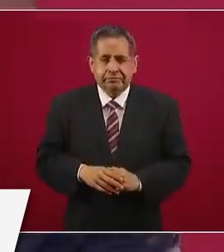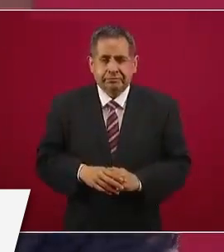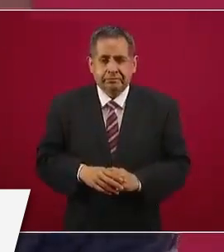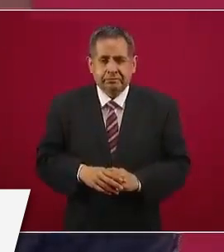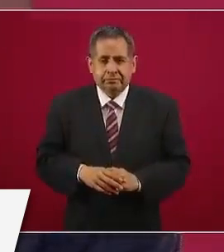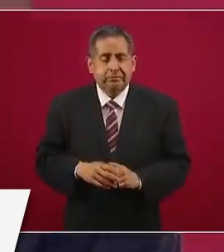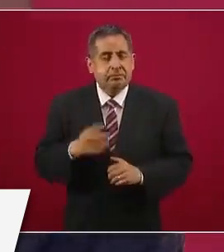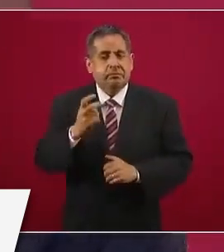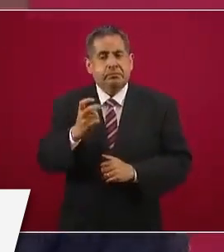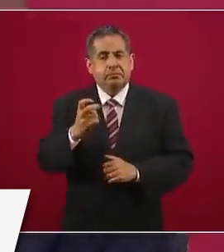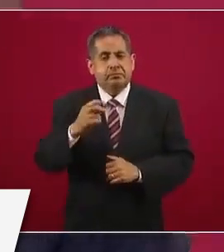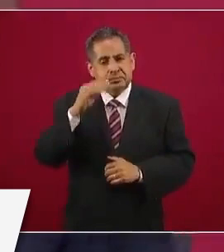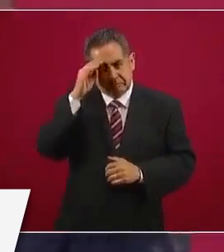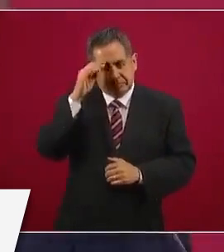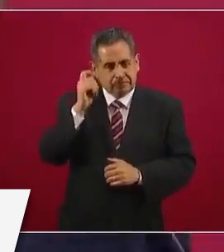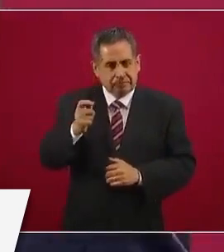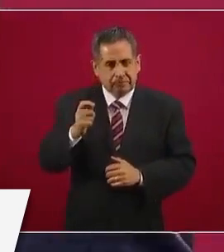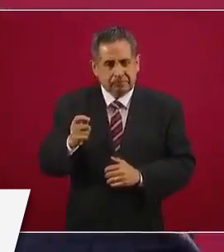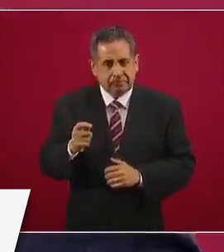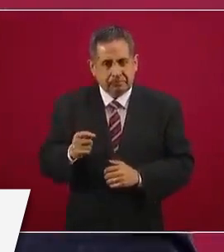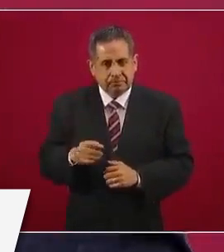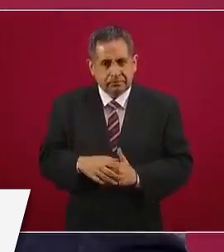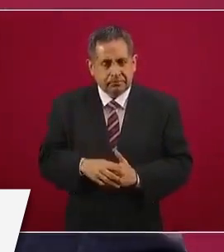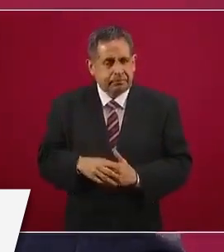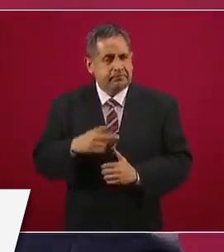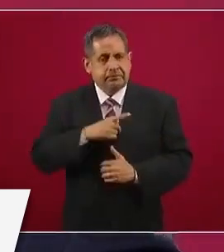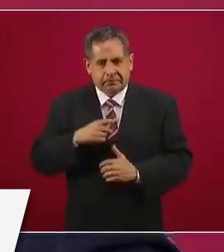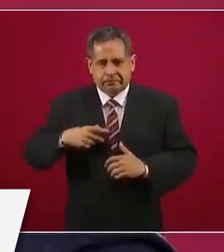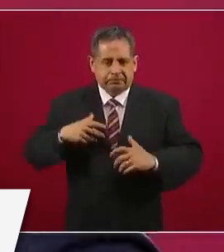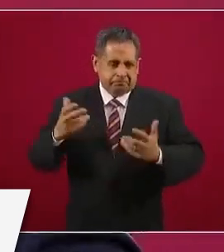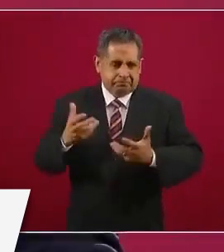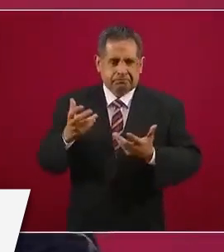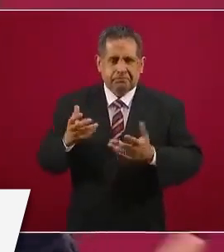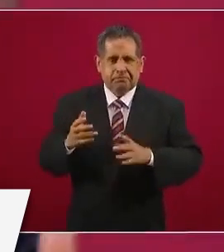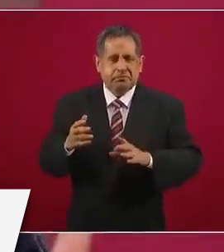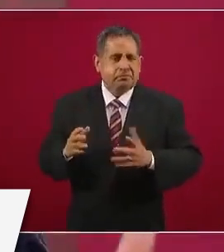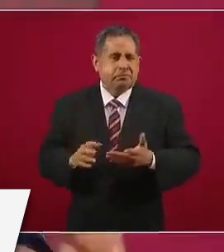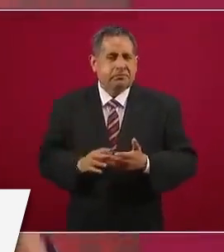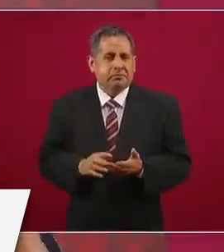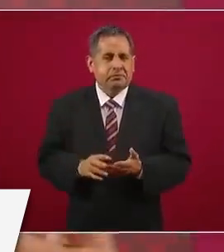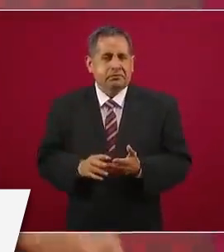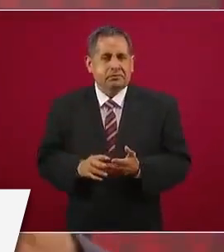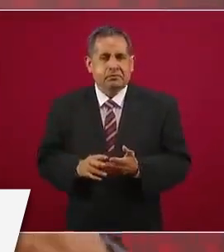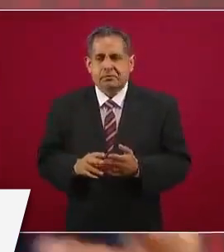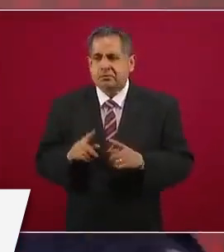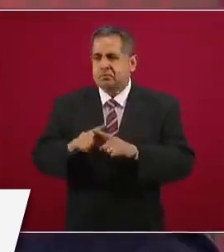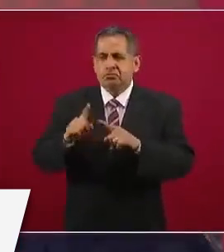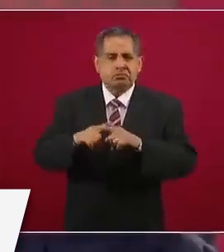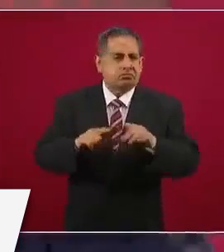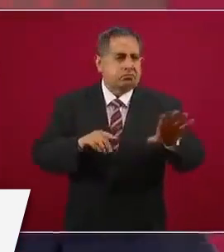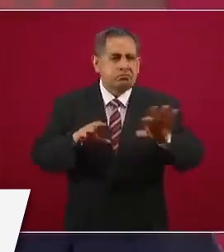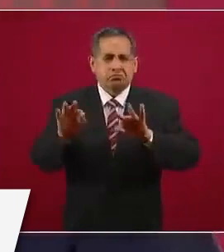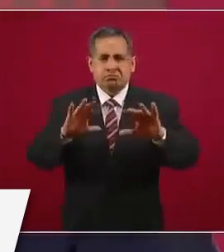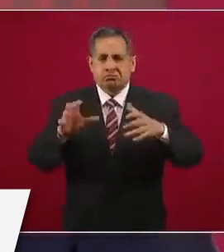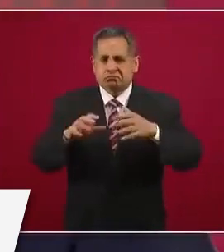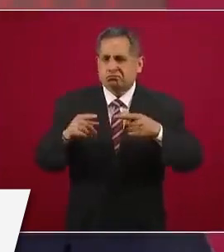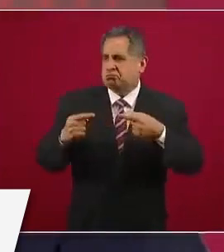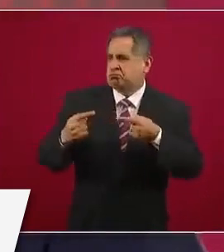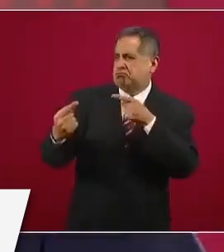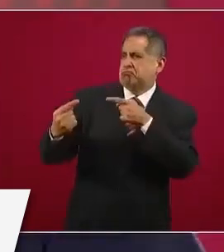y que por eso había que crear, ¿no?, todo un agrupamiento